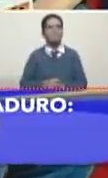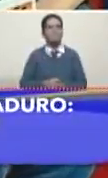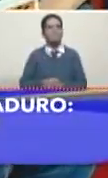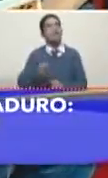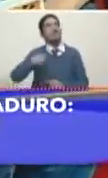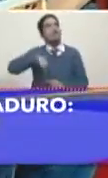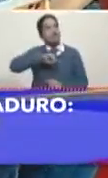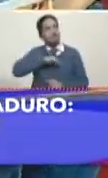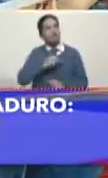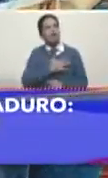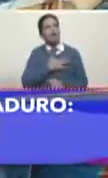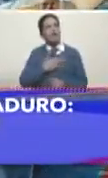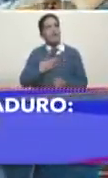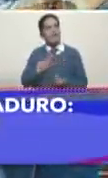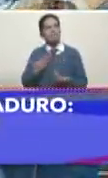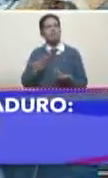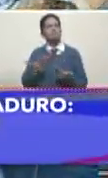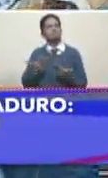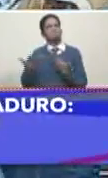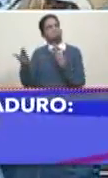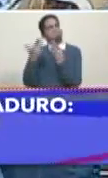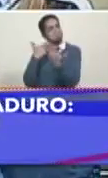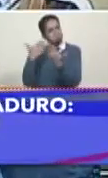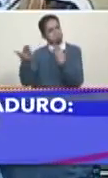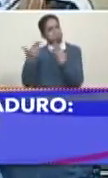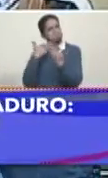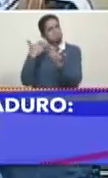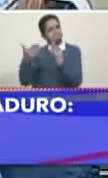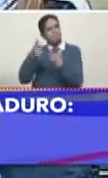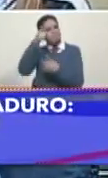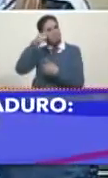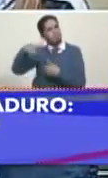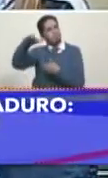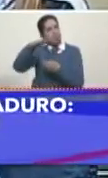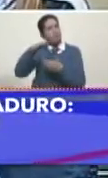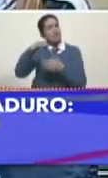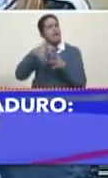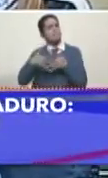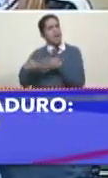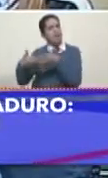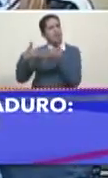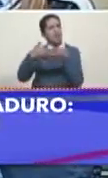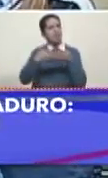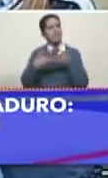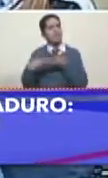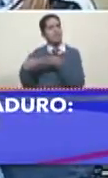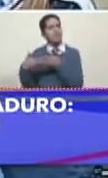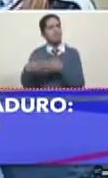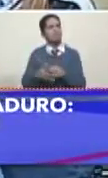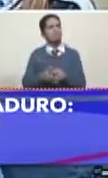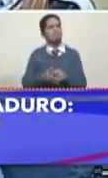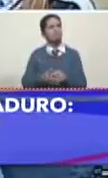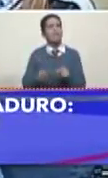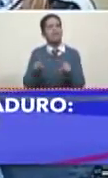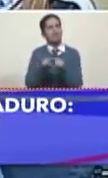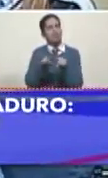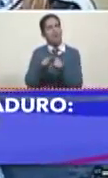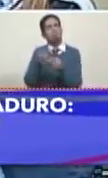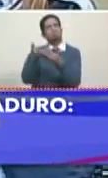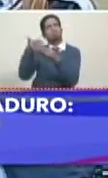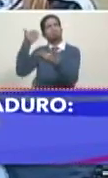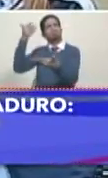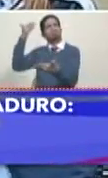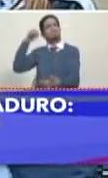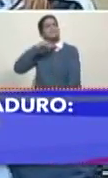Queremos seguir siendo socios comerciales del pueblo de Estados Unidos, como lo hemos sido a lo largo de